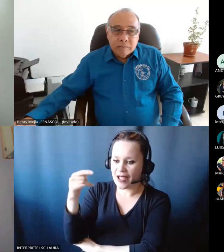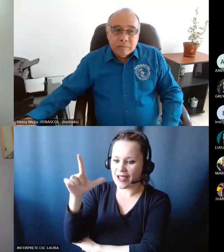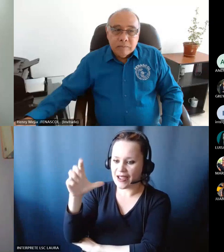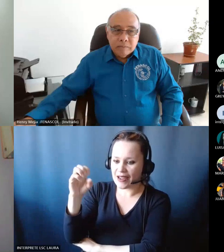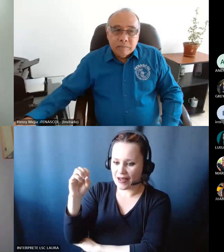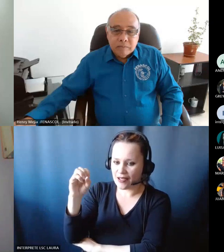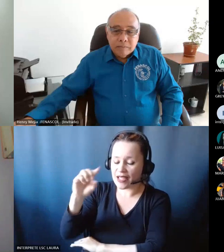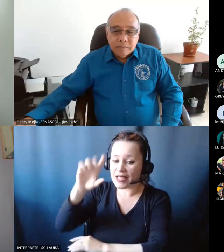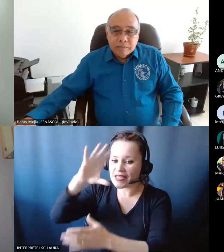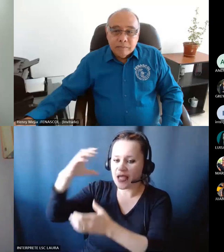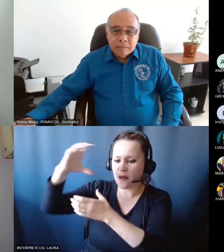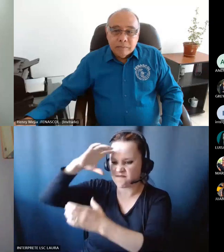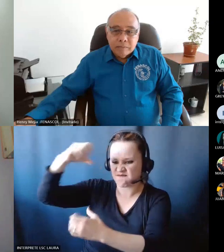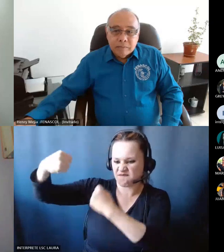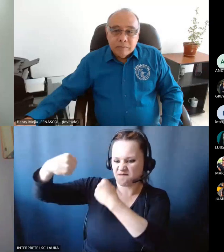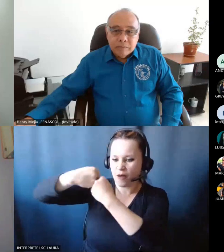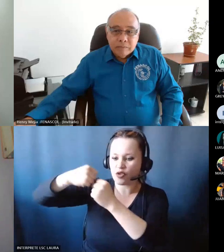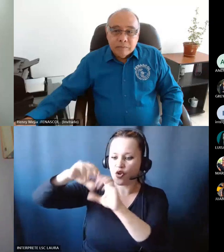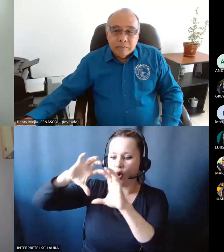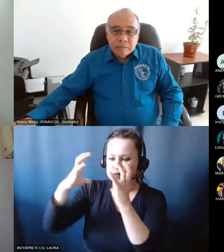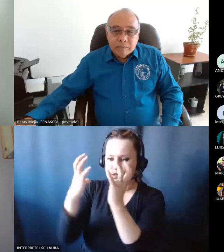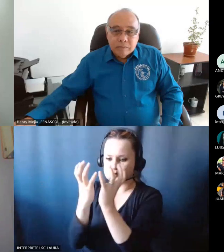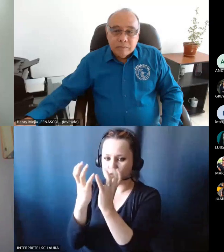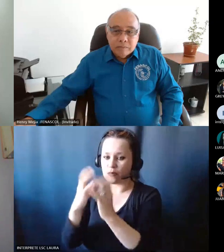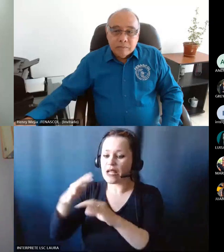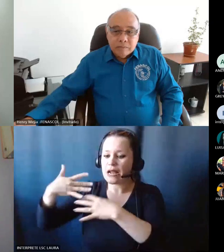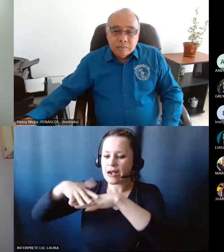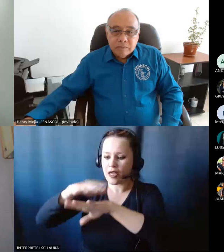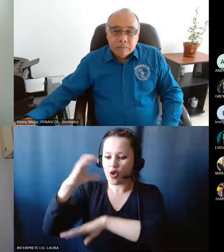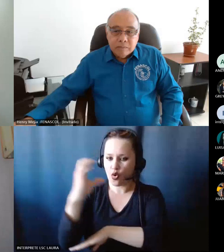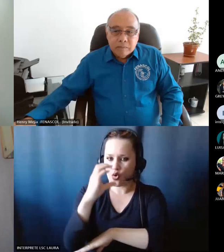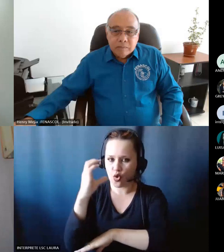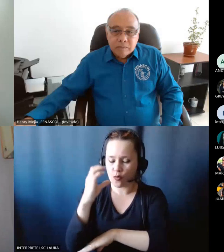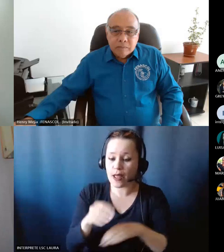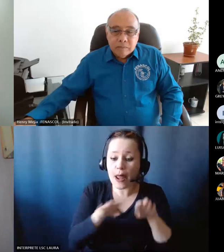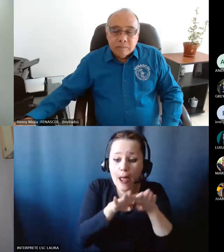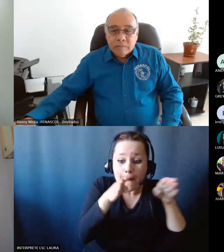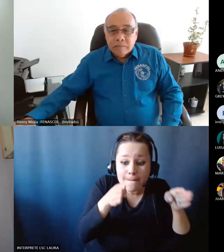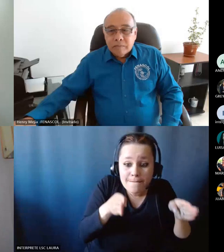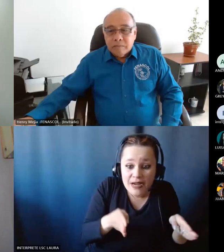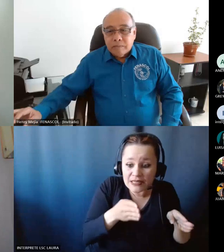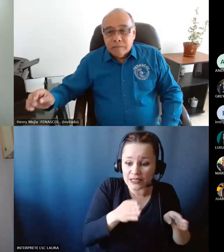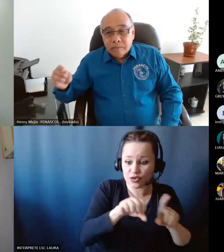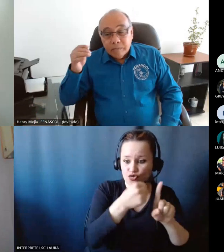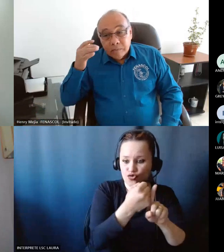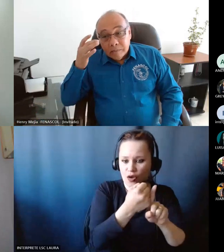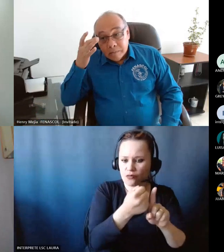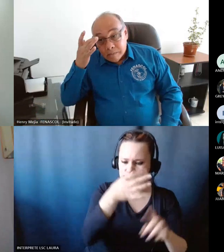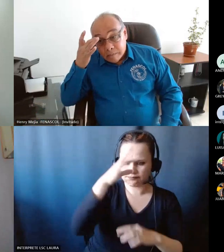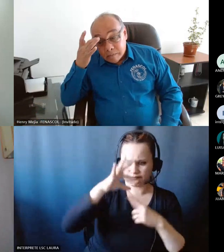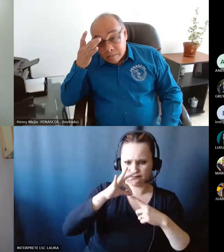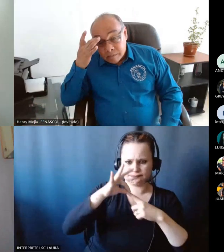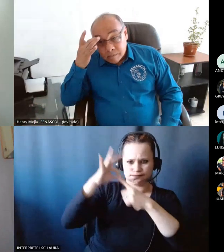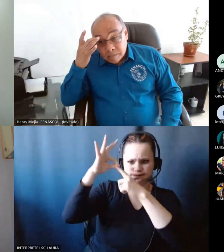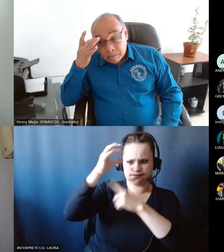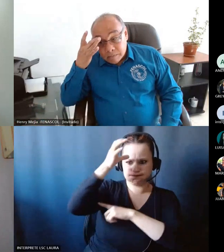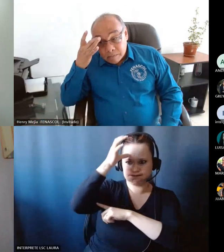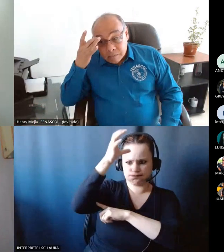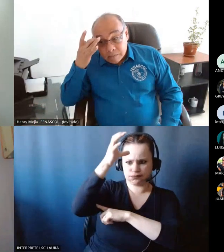global eh de la red Colombia y de la mesa de innovación social experta en inclusión y también tenemos a